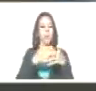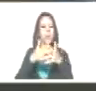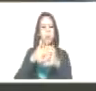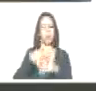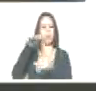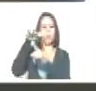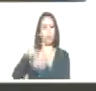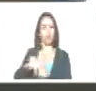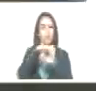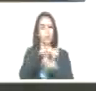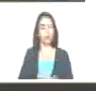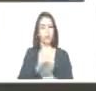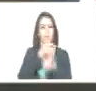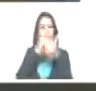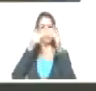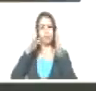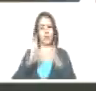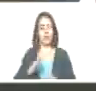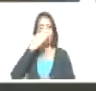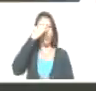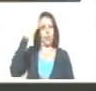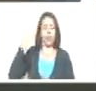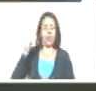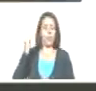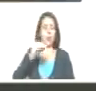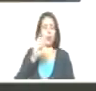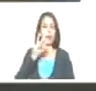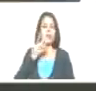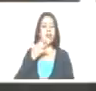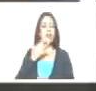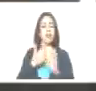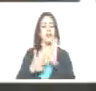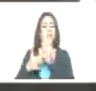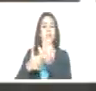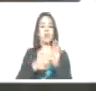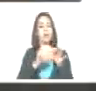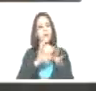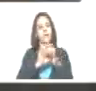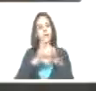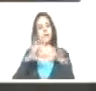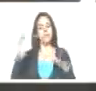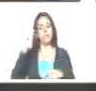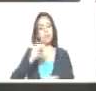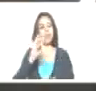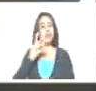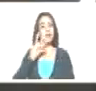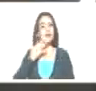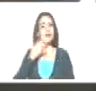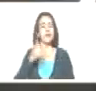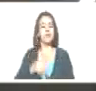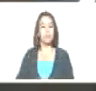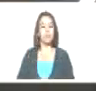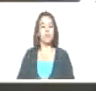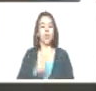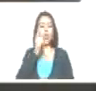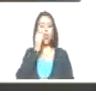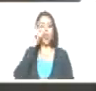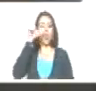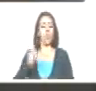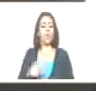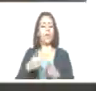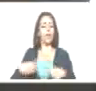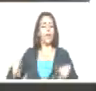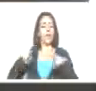libertador Simón Bolívar es el mayor ejemplo de desprendimiento, es el mayor ejemplo de un hombre con valores firmes y con